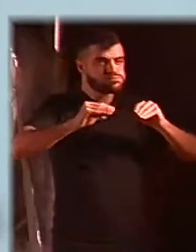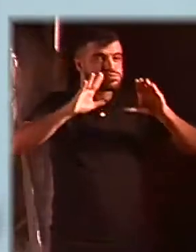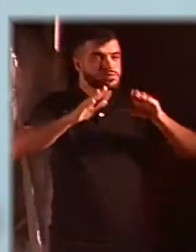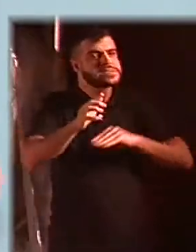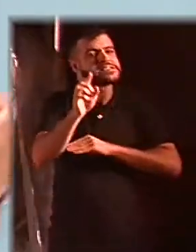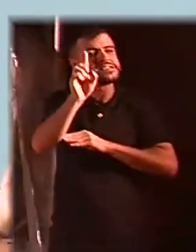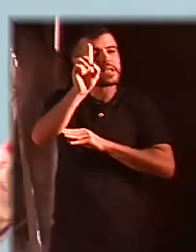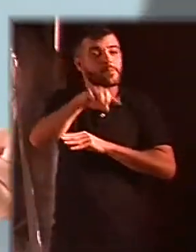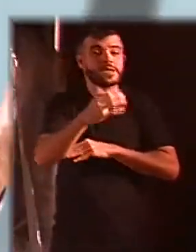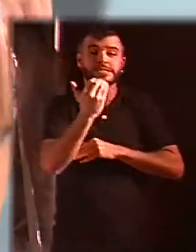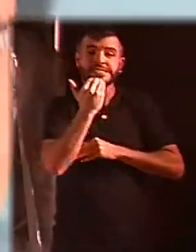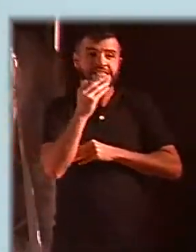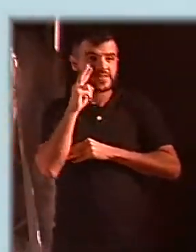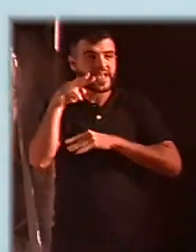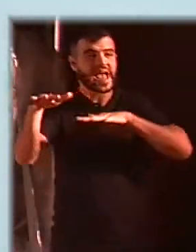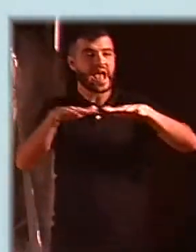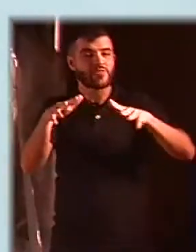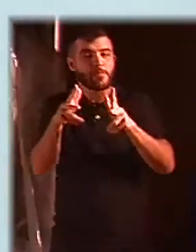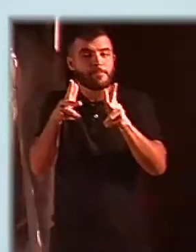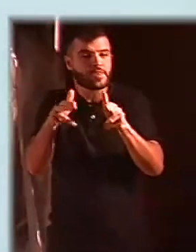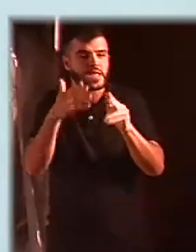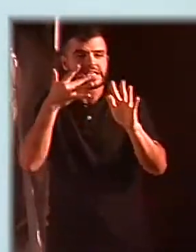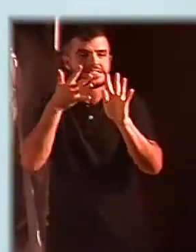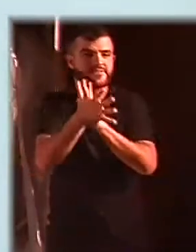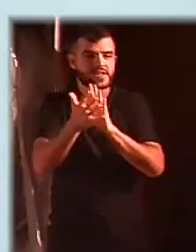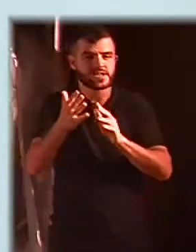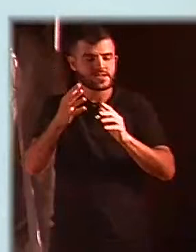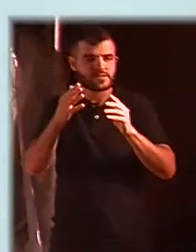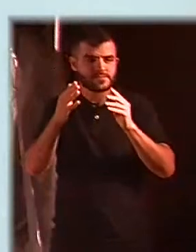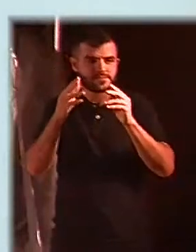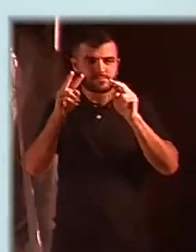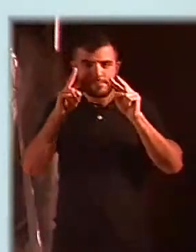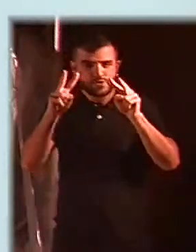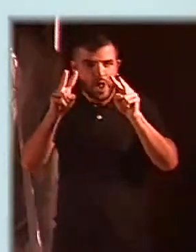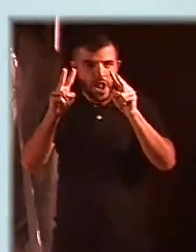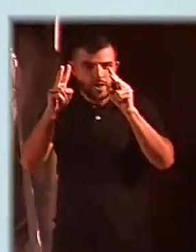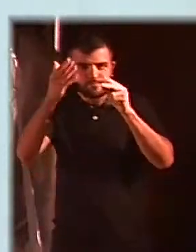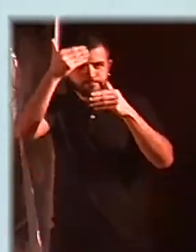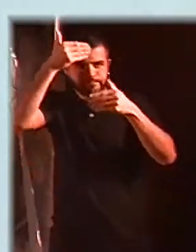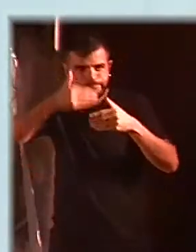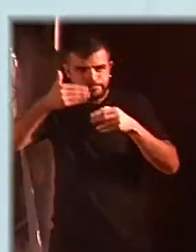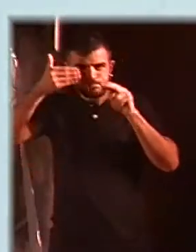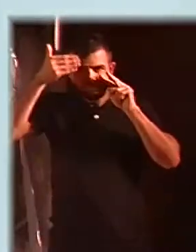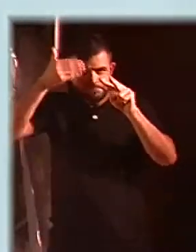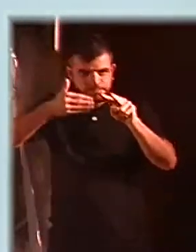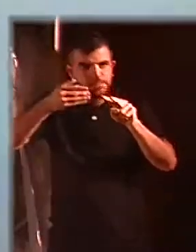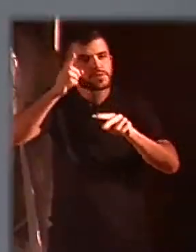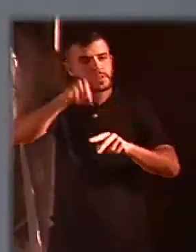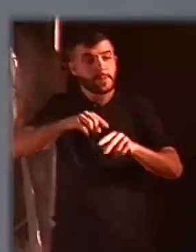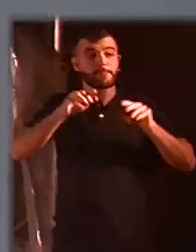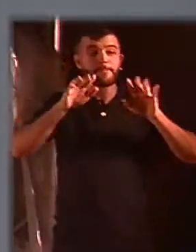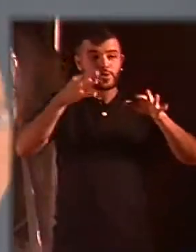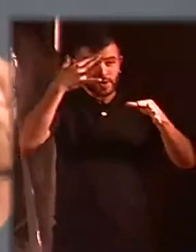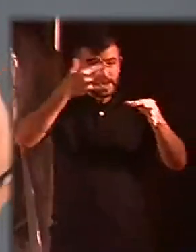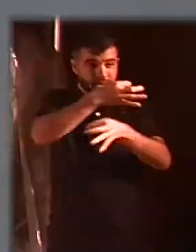cuando veían parcialmente la acción, es decir, cuando les tapaban parcialmente el campo visual. Sin embargo, las neuronas no se activaban cuando